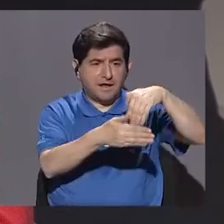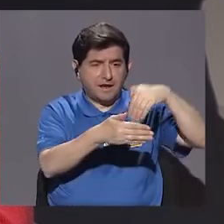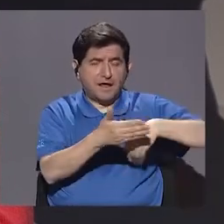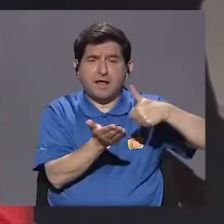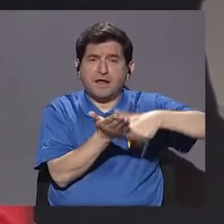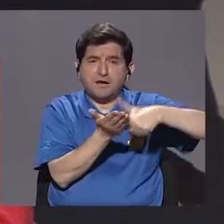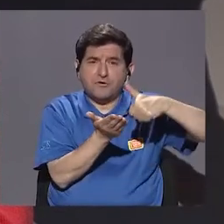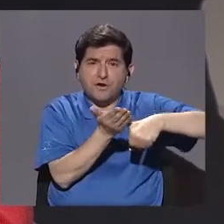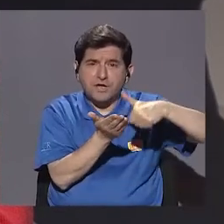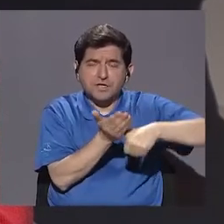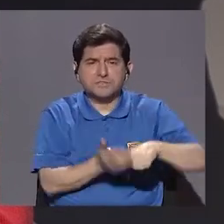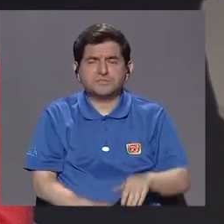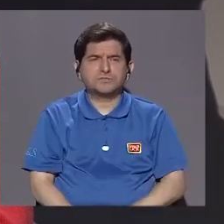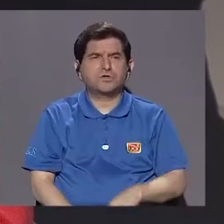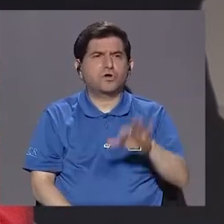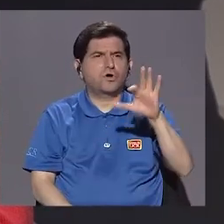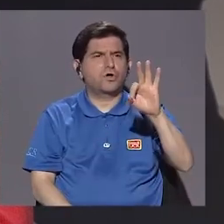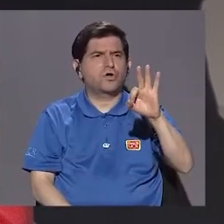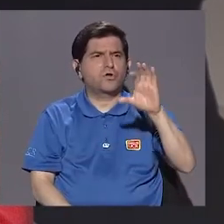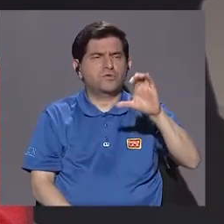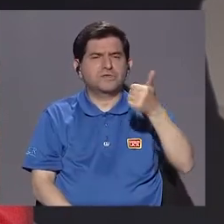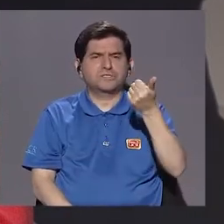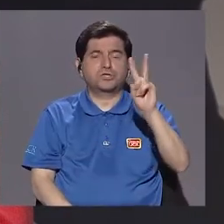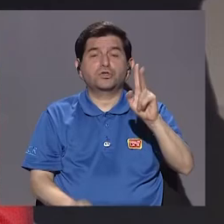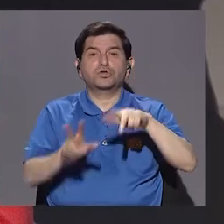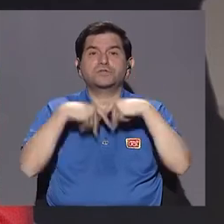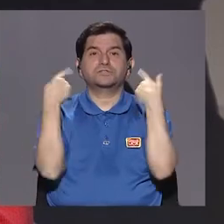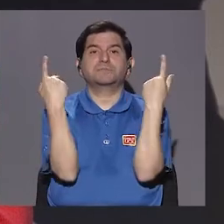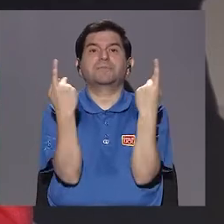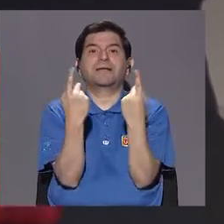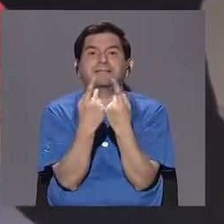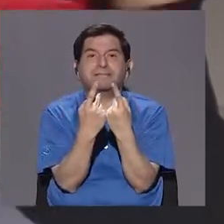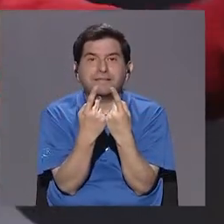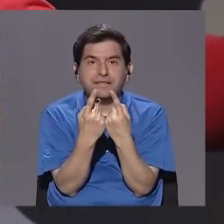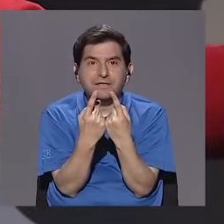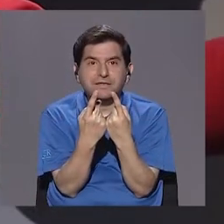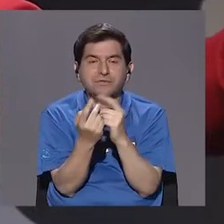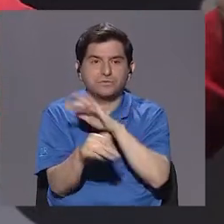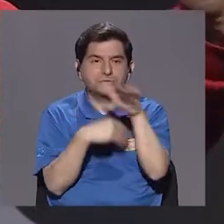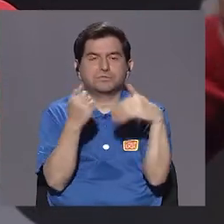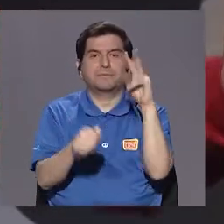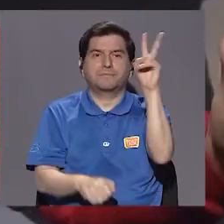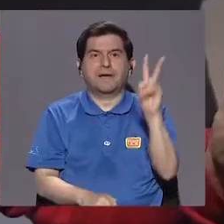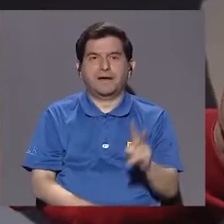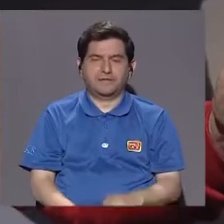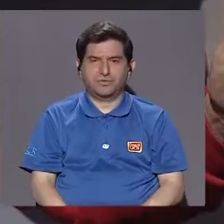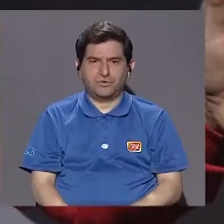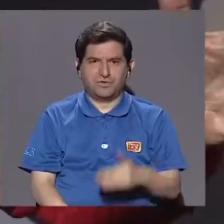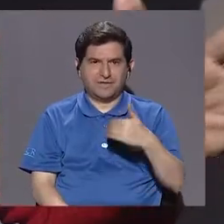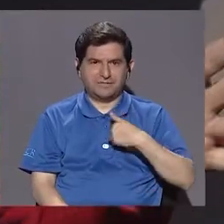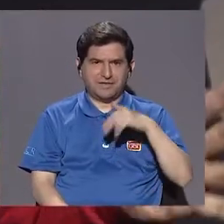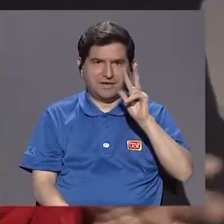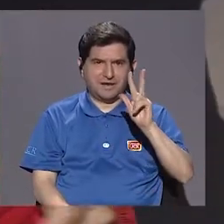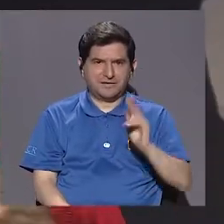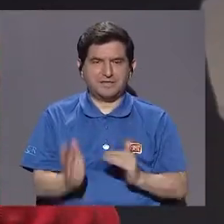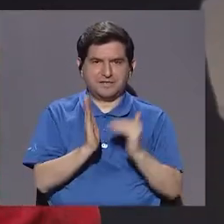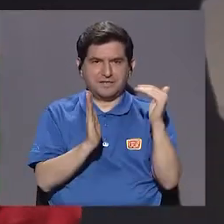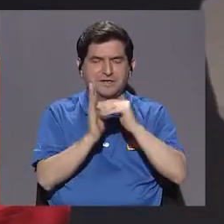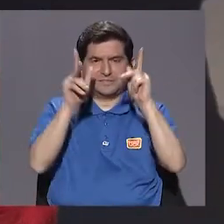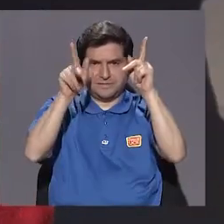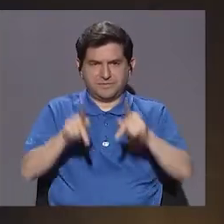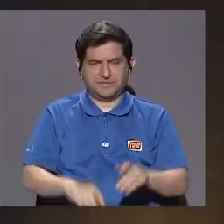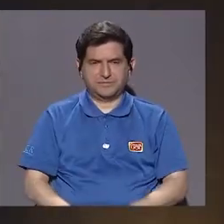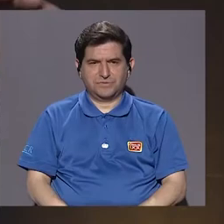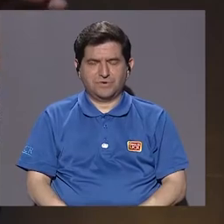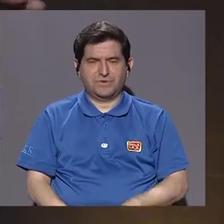electoral novecientos doce partidos para toda venezuela venezuela tiene 33 millones de habitantes